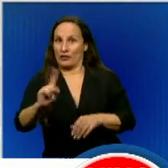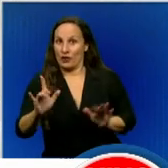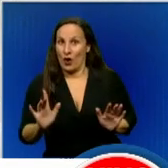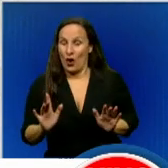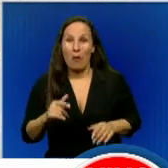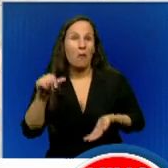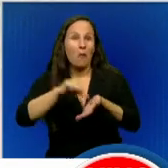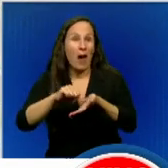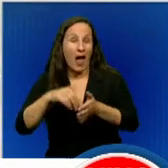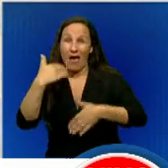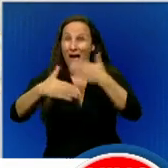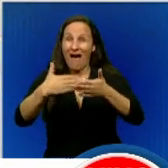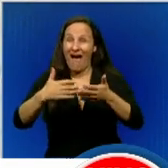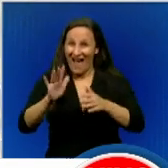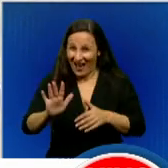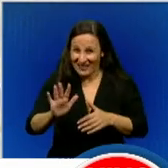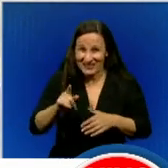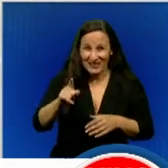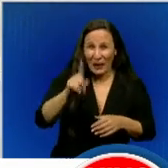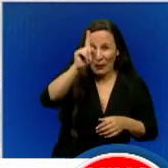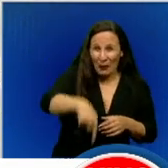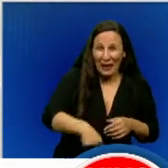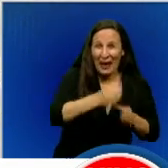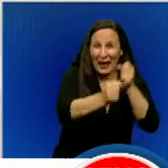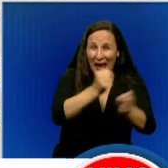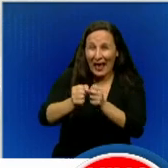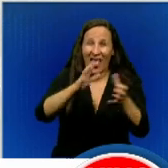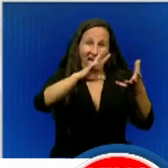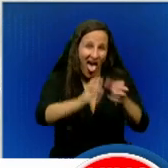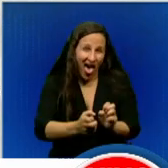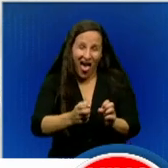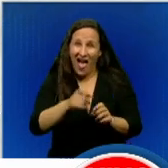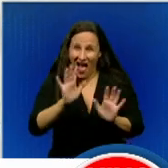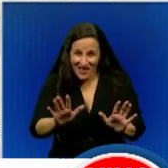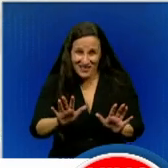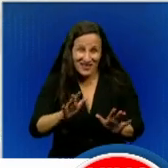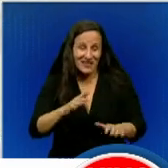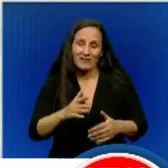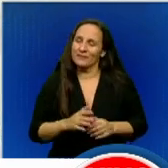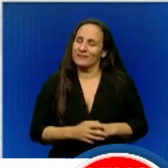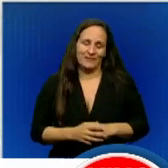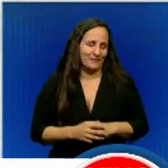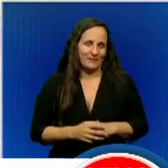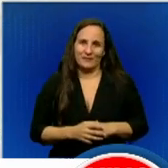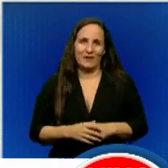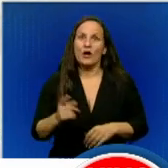pujante y el desarrollo pisa y destruye a los que generan trabajo y desarrollo nosotros